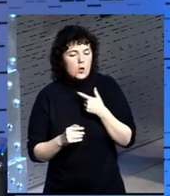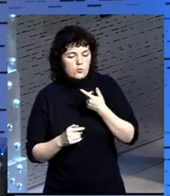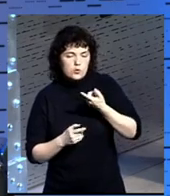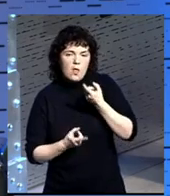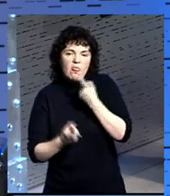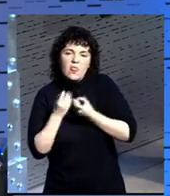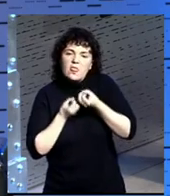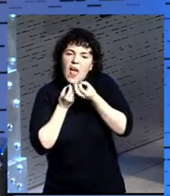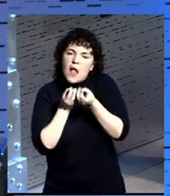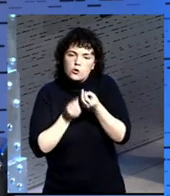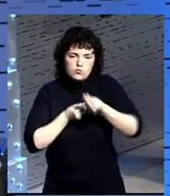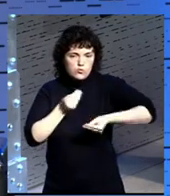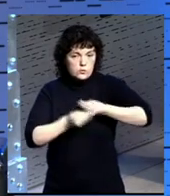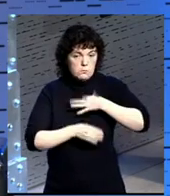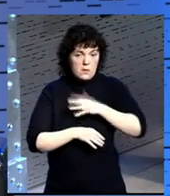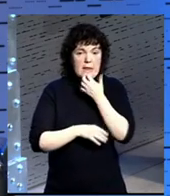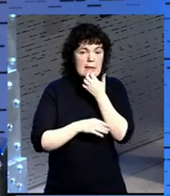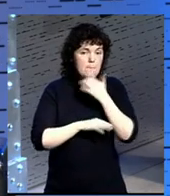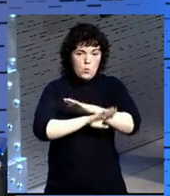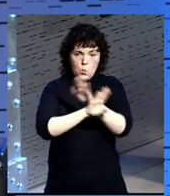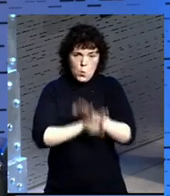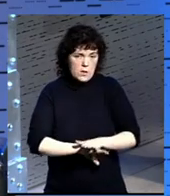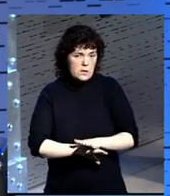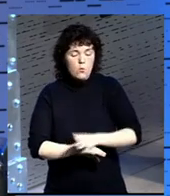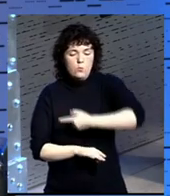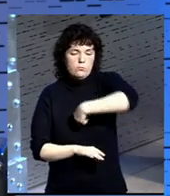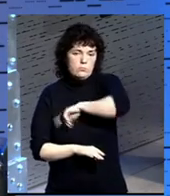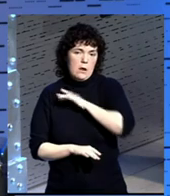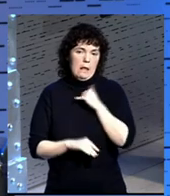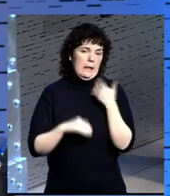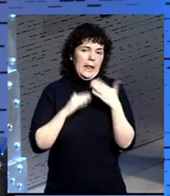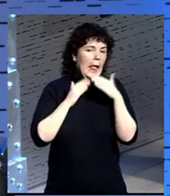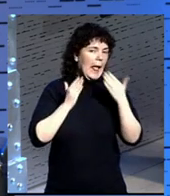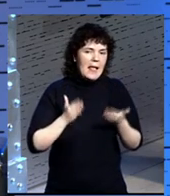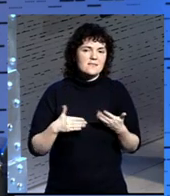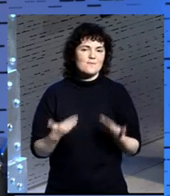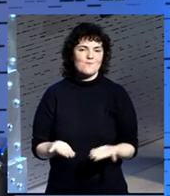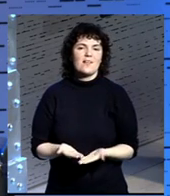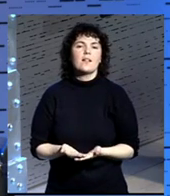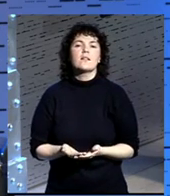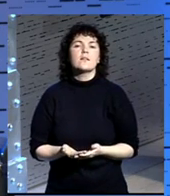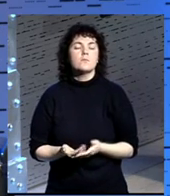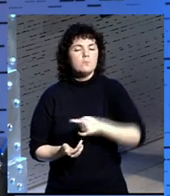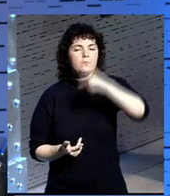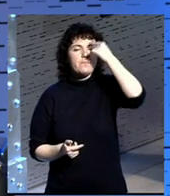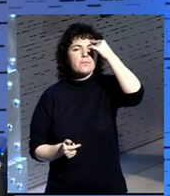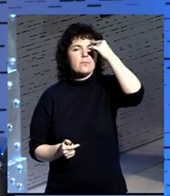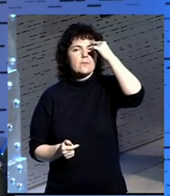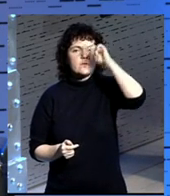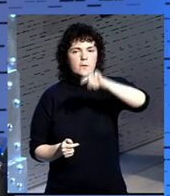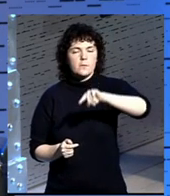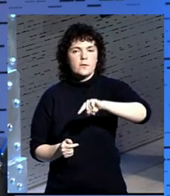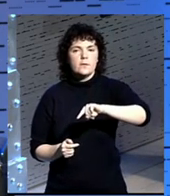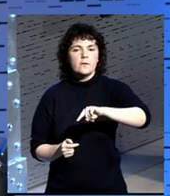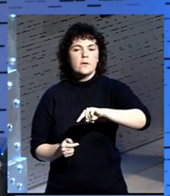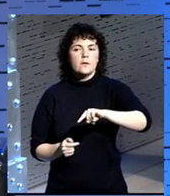de datos. Te voy a dar el ejemplo último que nosotros tenemos en casa. Como sabéis,